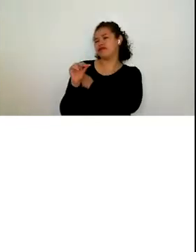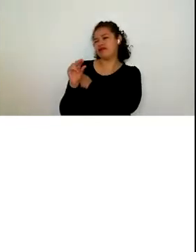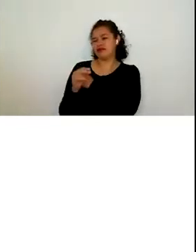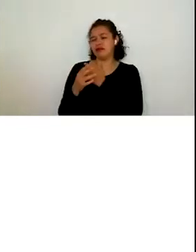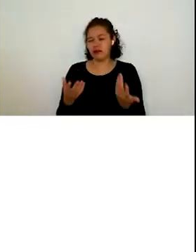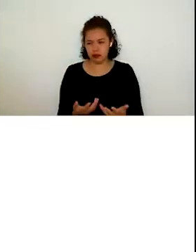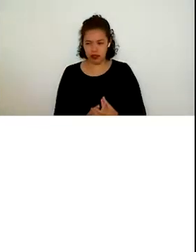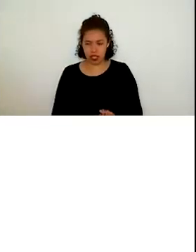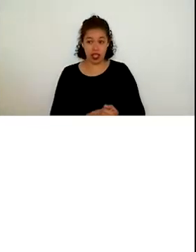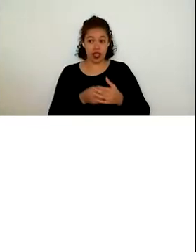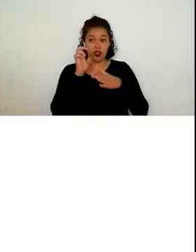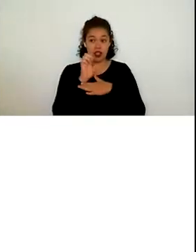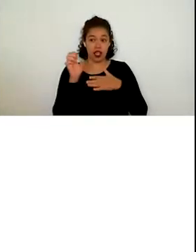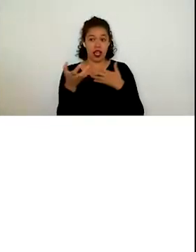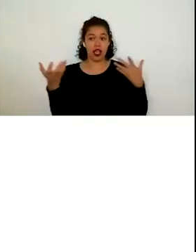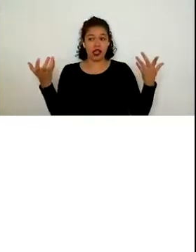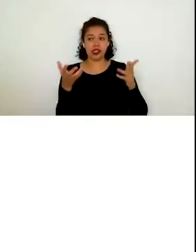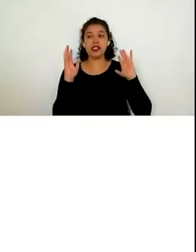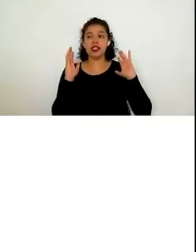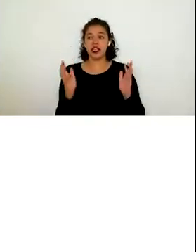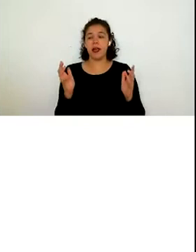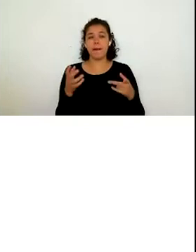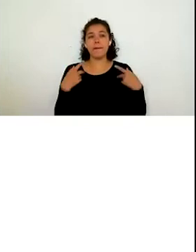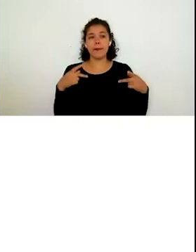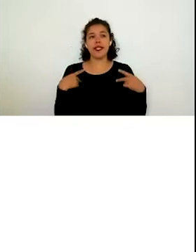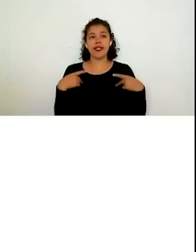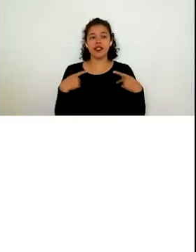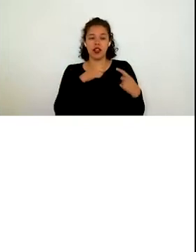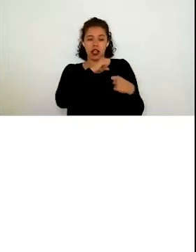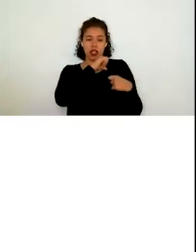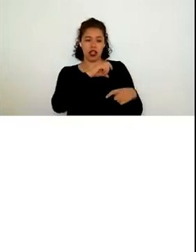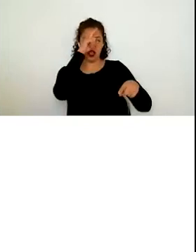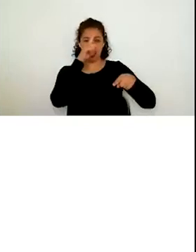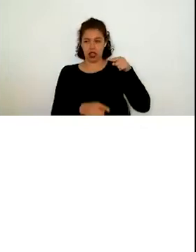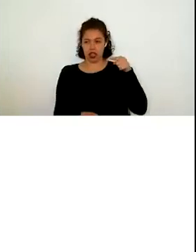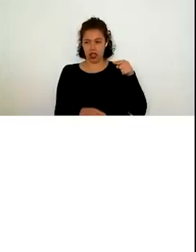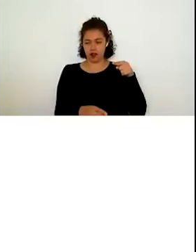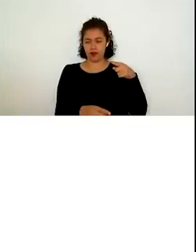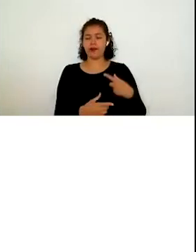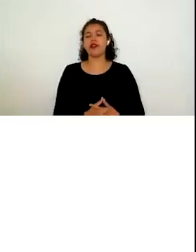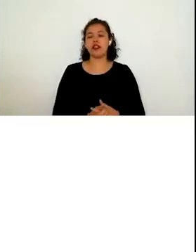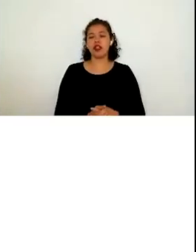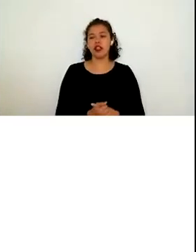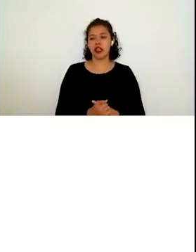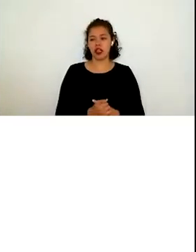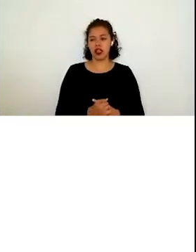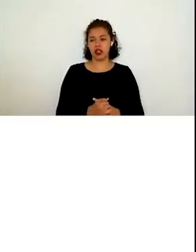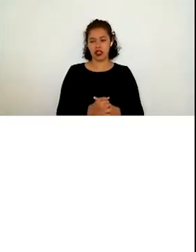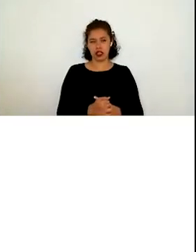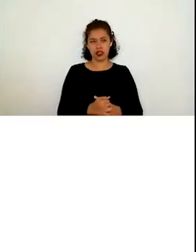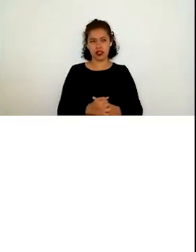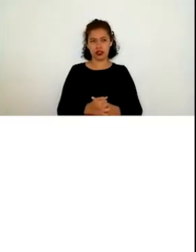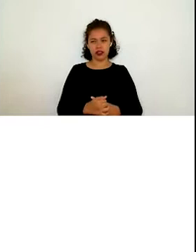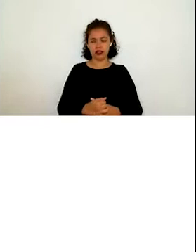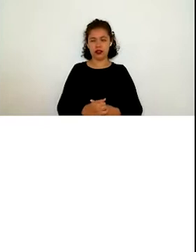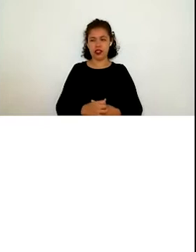que se puede hacer pues es quitar a esta persona del cargo de patronato, y pues tendrán que